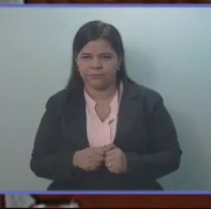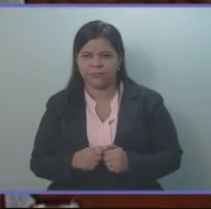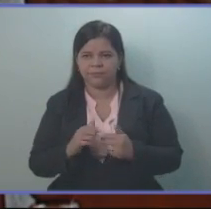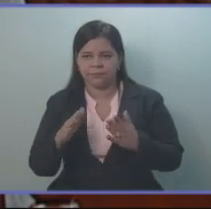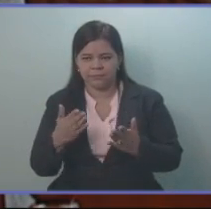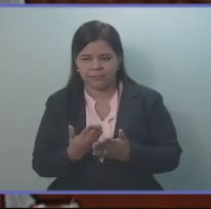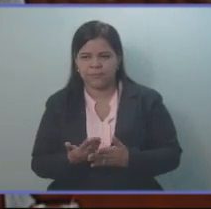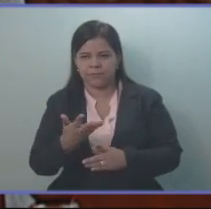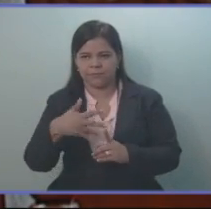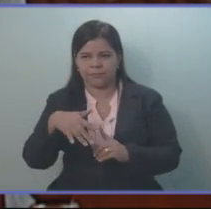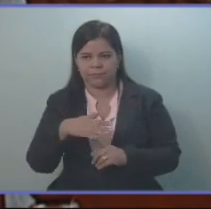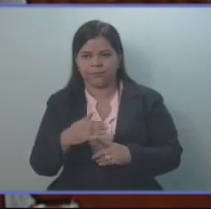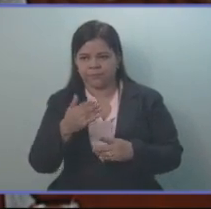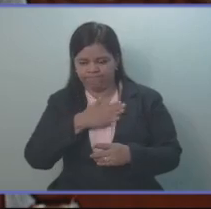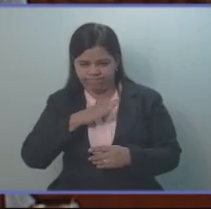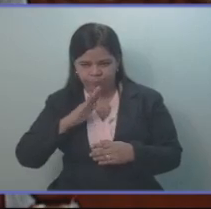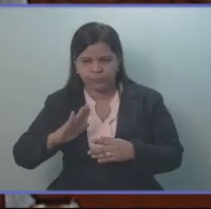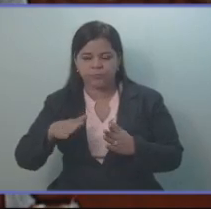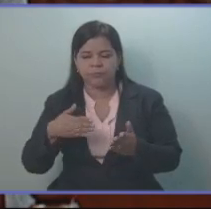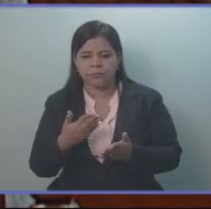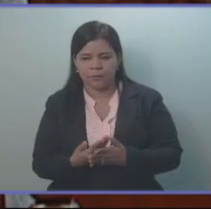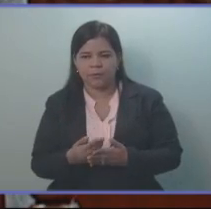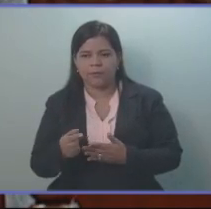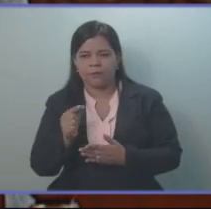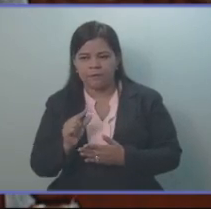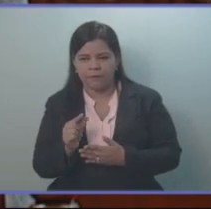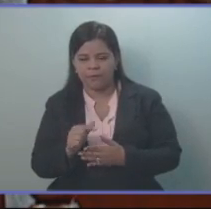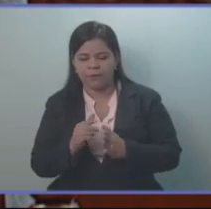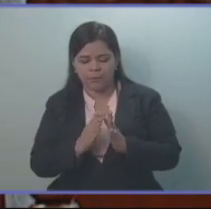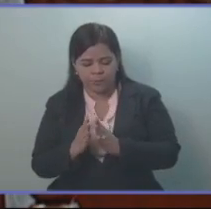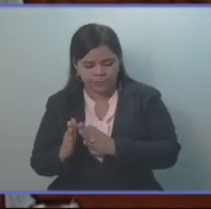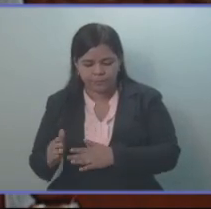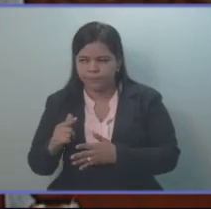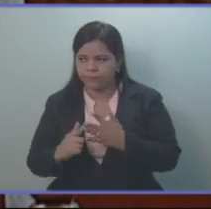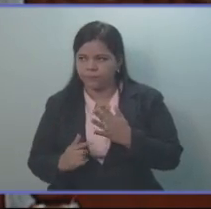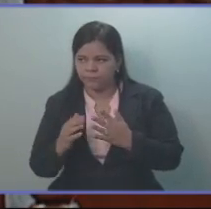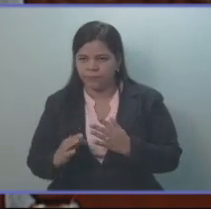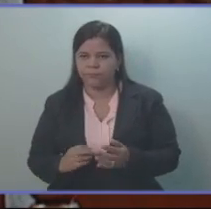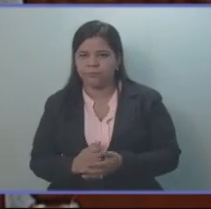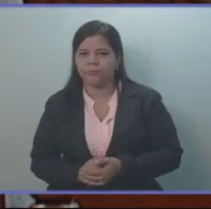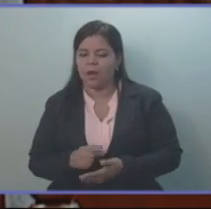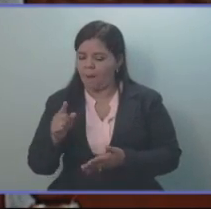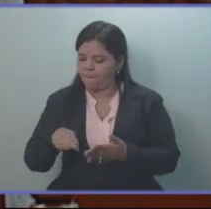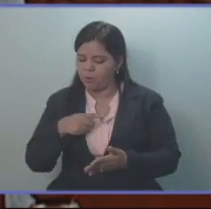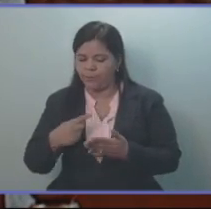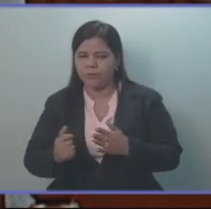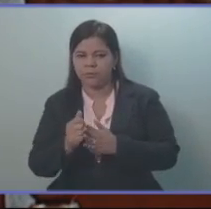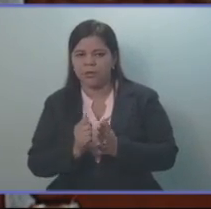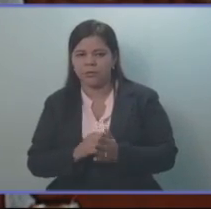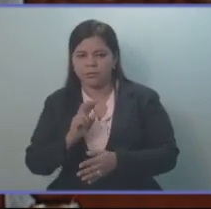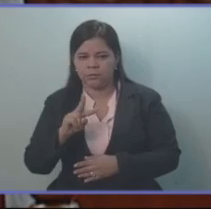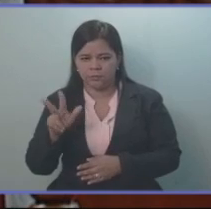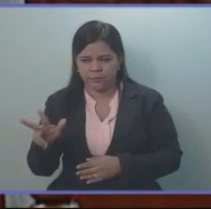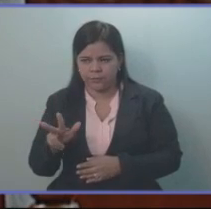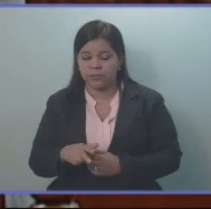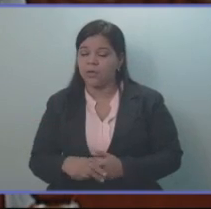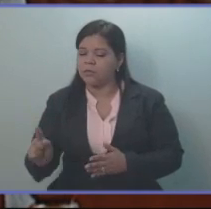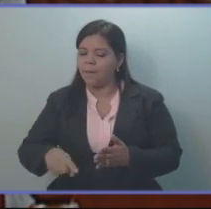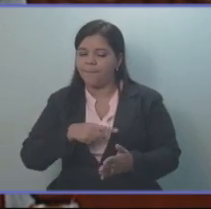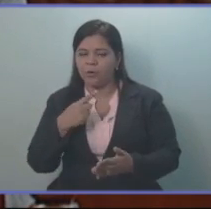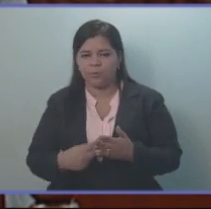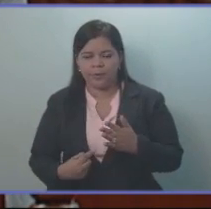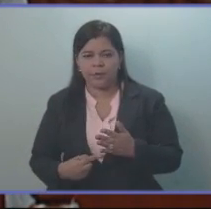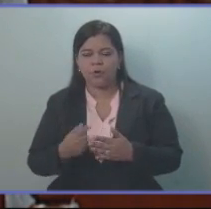deberá de probarse por cualquier medio permitido por el ordenamiento legal. Prohibiciones, artículo 23. Se prohíbe a